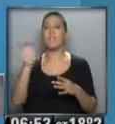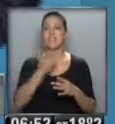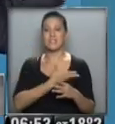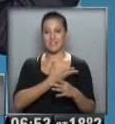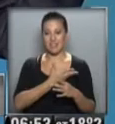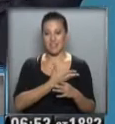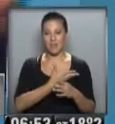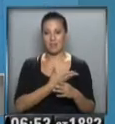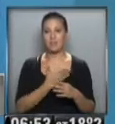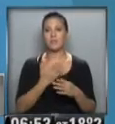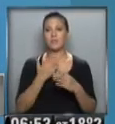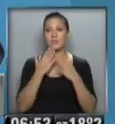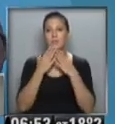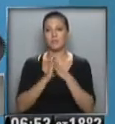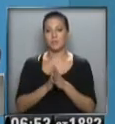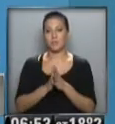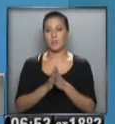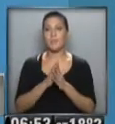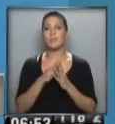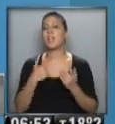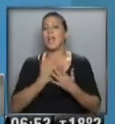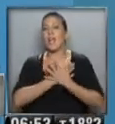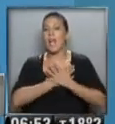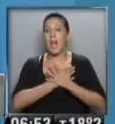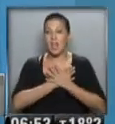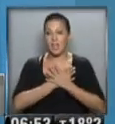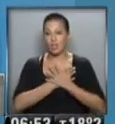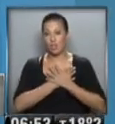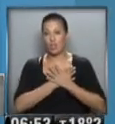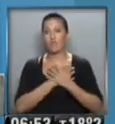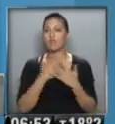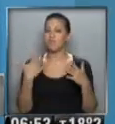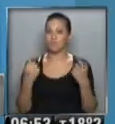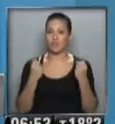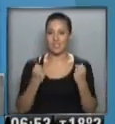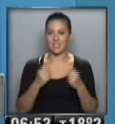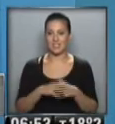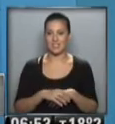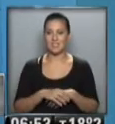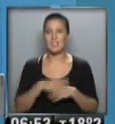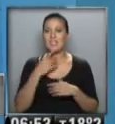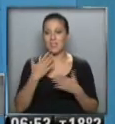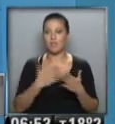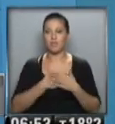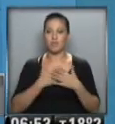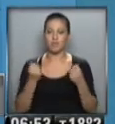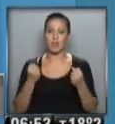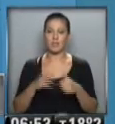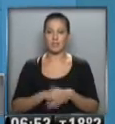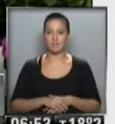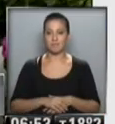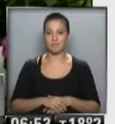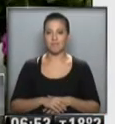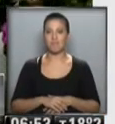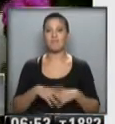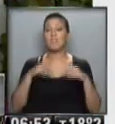tu hijo Gerardo. Todo el cariño, todo el cariño, con fuerza, que vamos para adelante, vamos todavía.